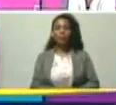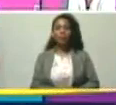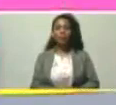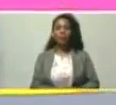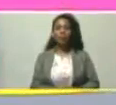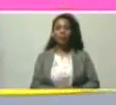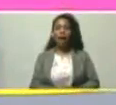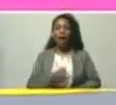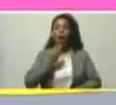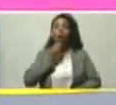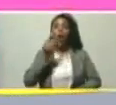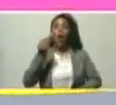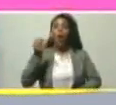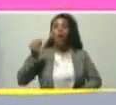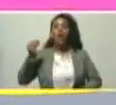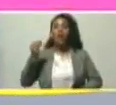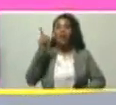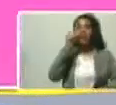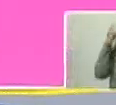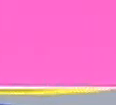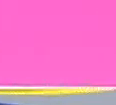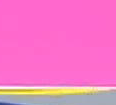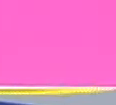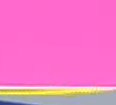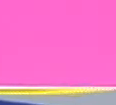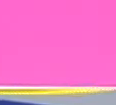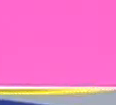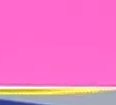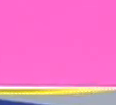A los jóvenes y las jóvenes, buenas tardes.